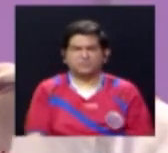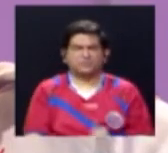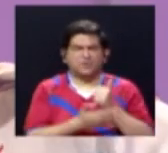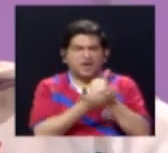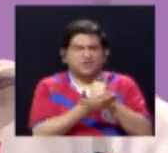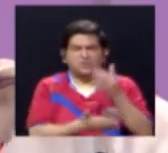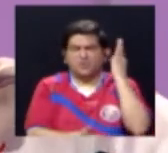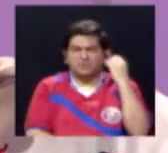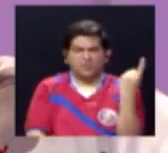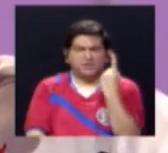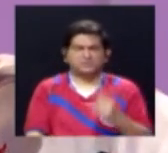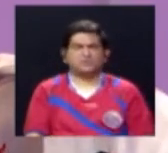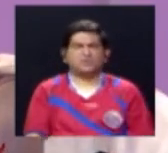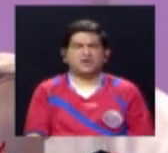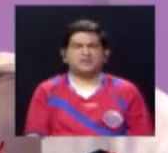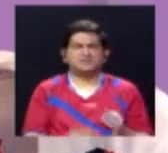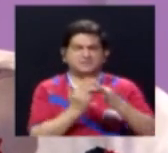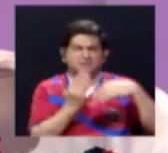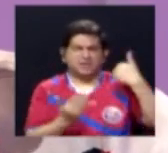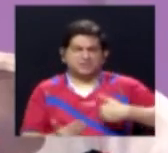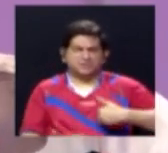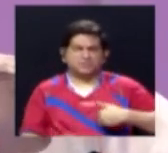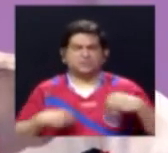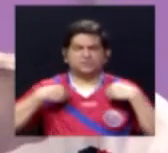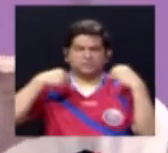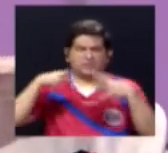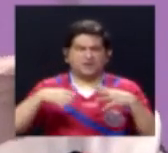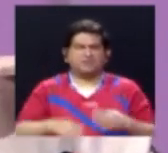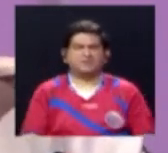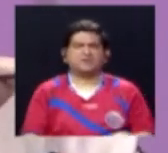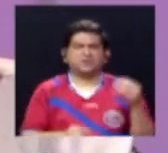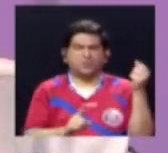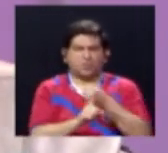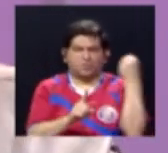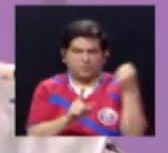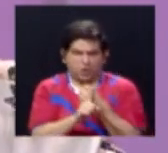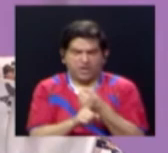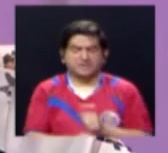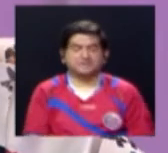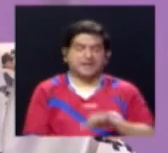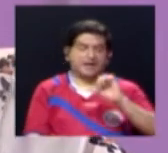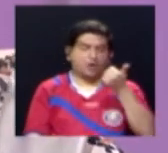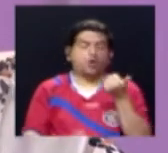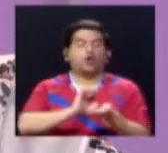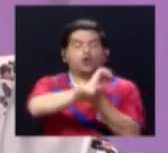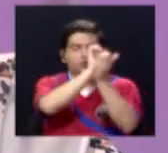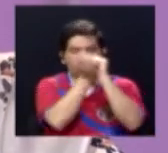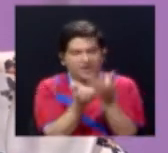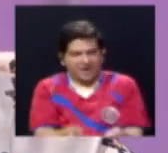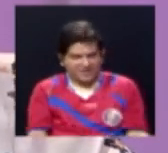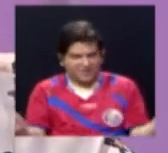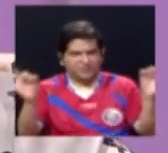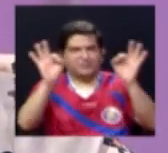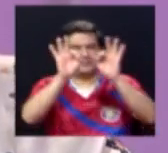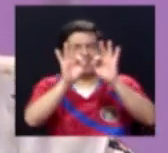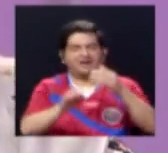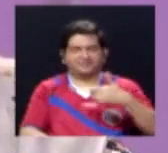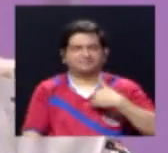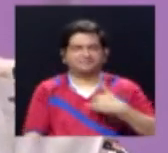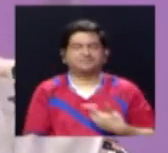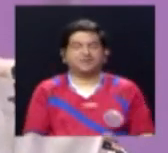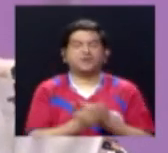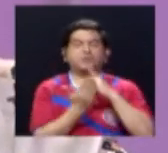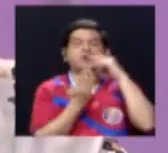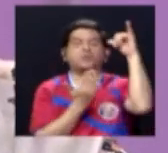mujer sola cuando el esposo la dejó por violencia si miren ese es otro cambio sustancial el